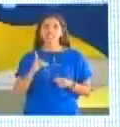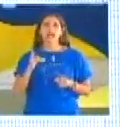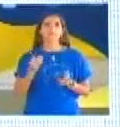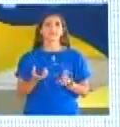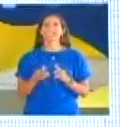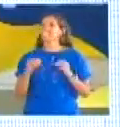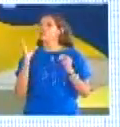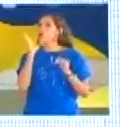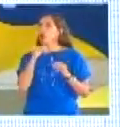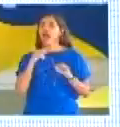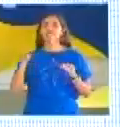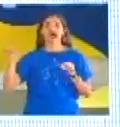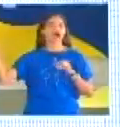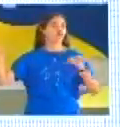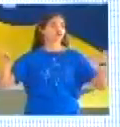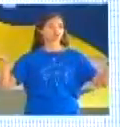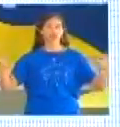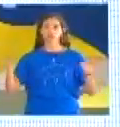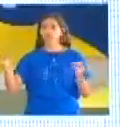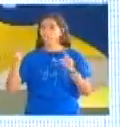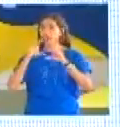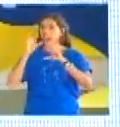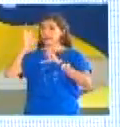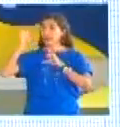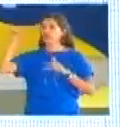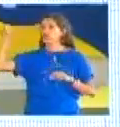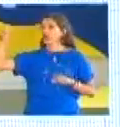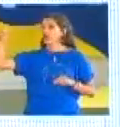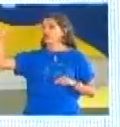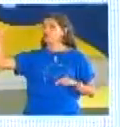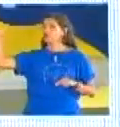se quede ninguno sin votar. ¿Ustedes tienen su carnet de la patria?